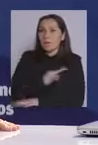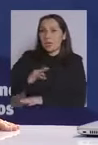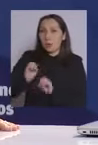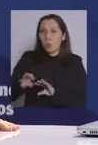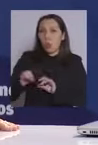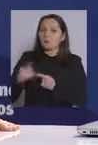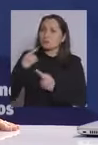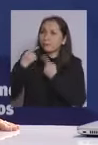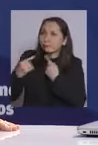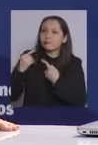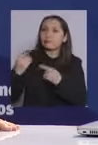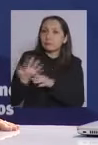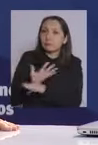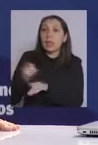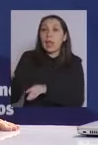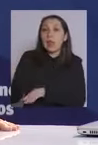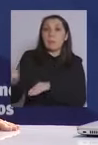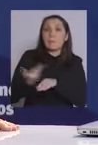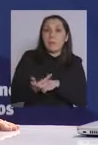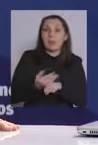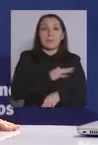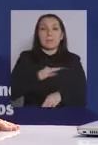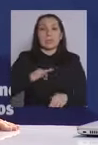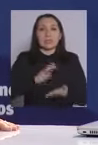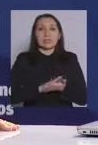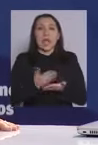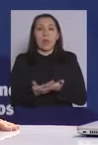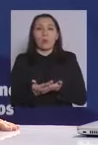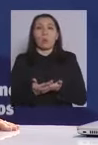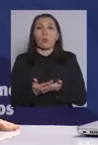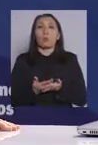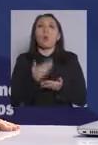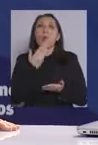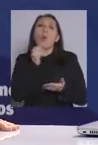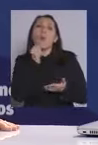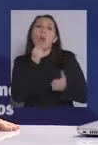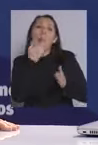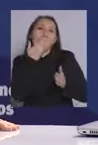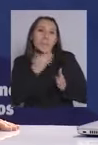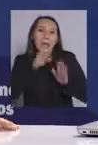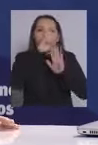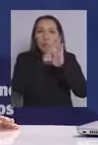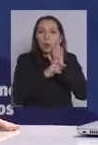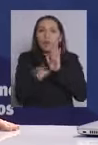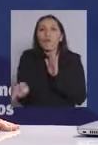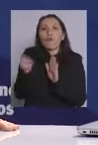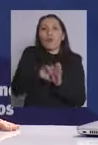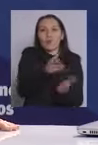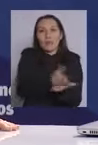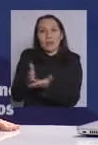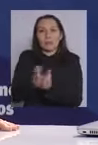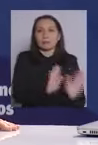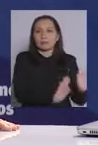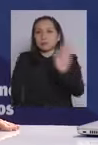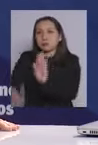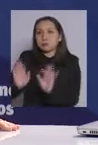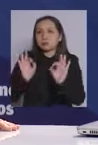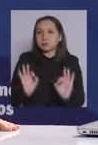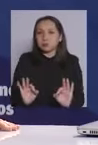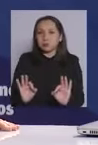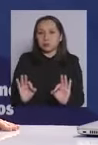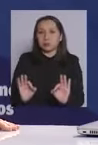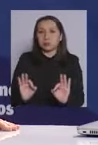Educación, solicita al Ministerio de Salud que fije los protocolos de vuelta a clases para mantener,